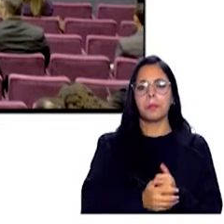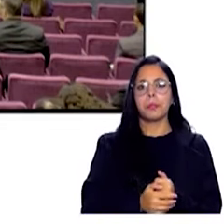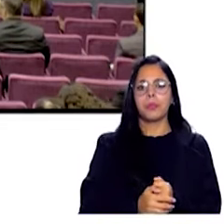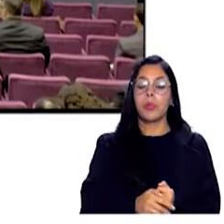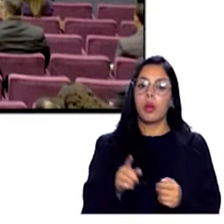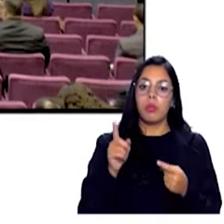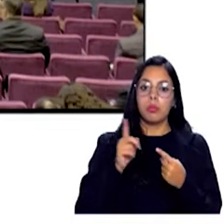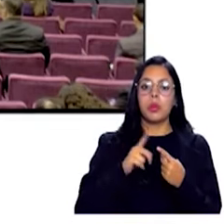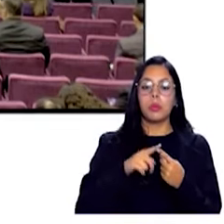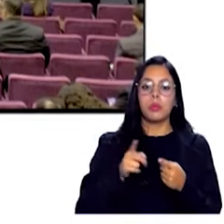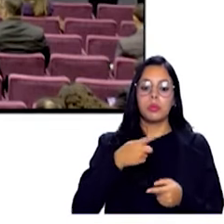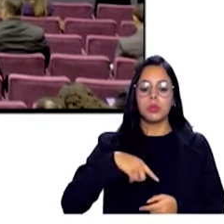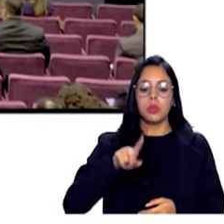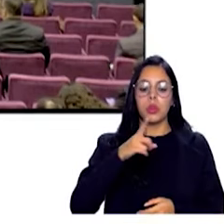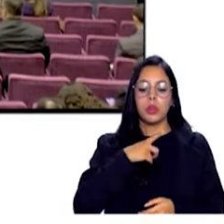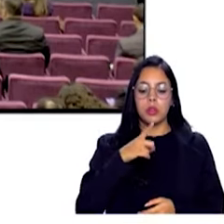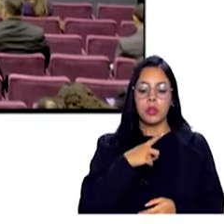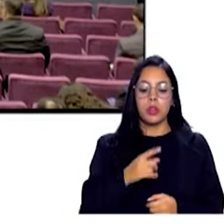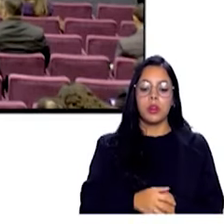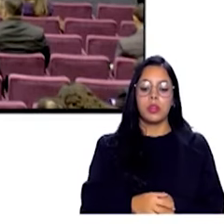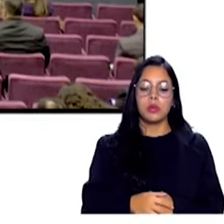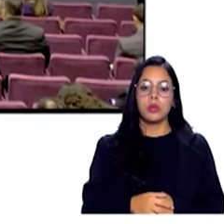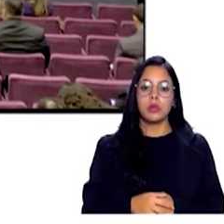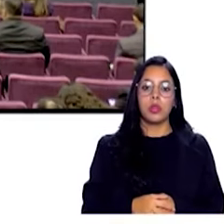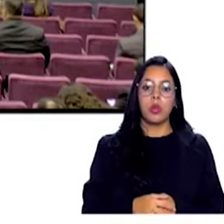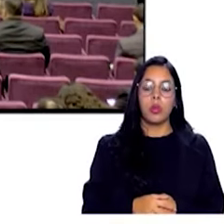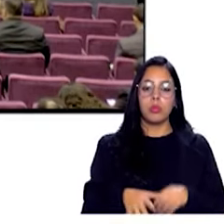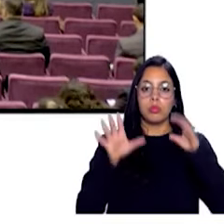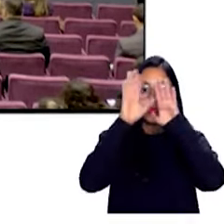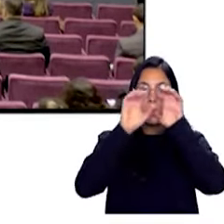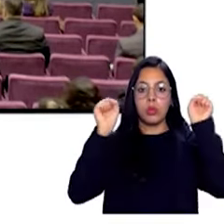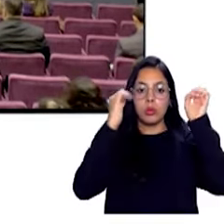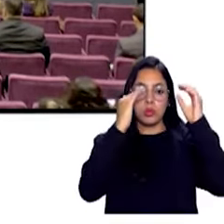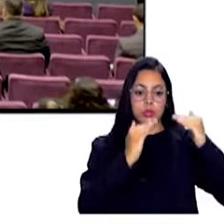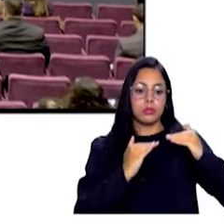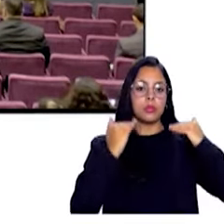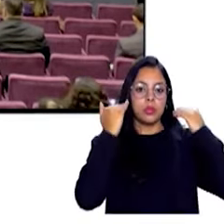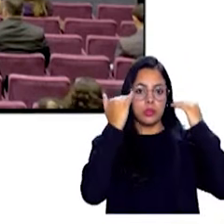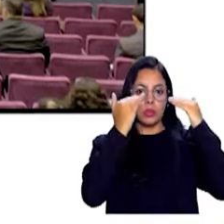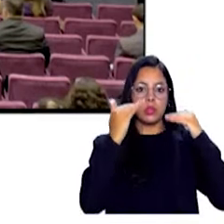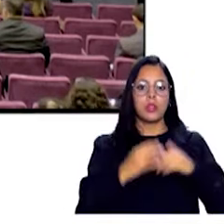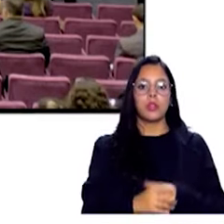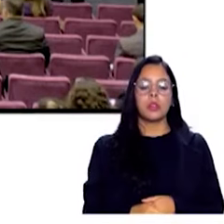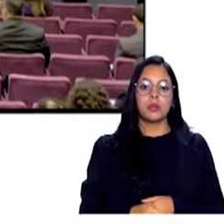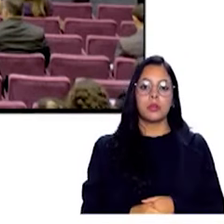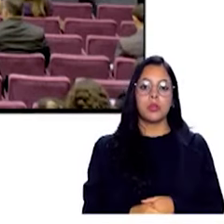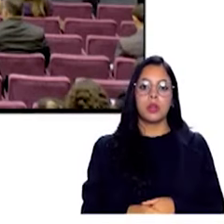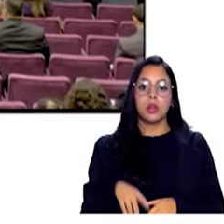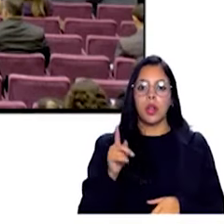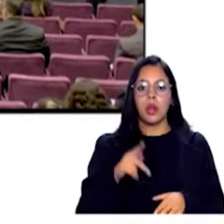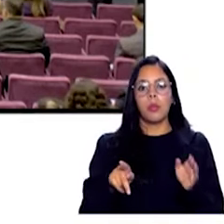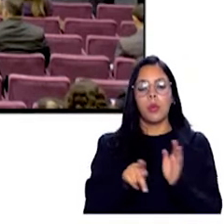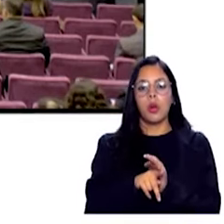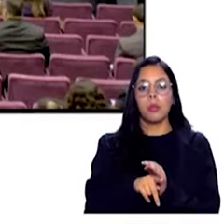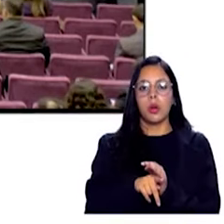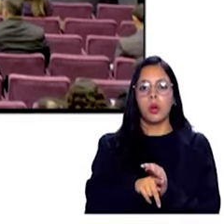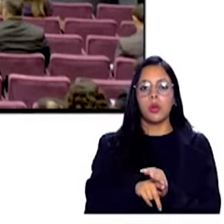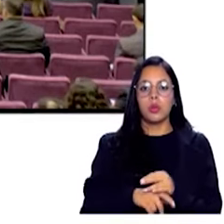dos una corte Suprema perteneciente al poder judicial es tri